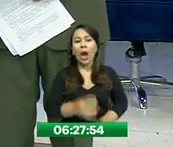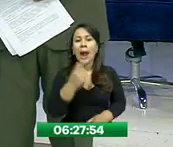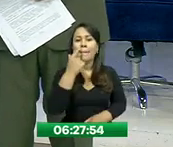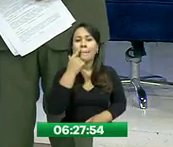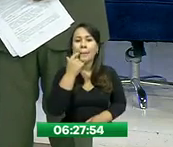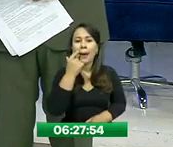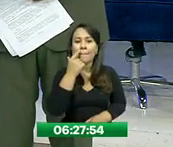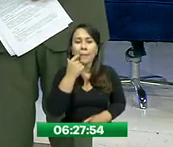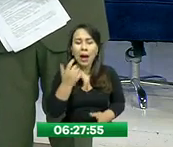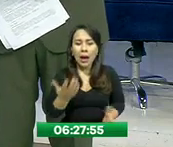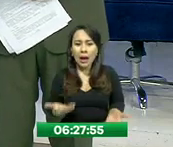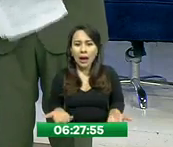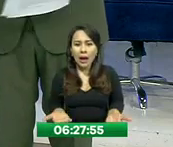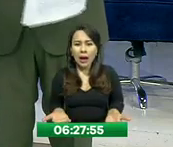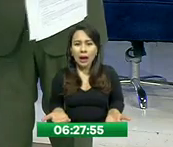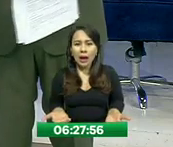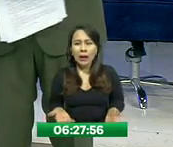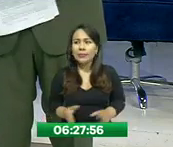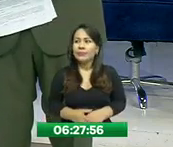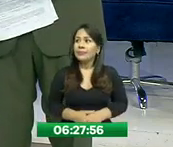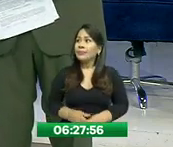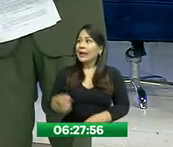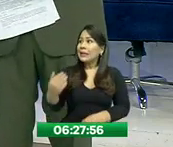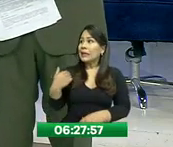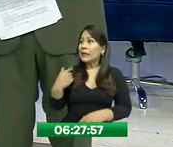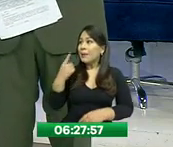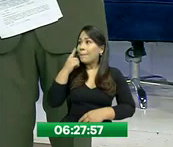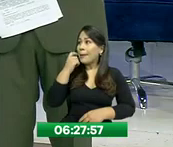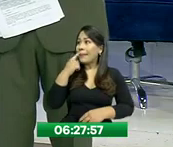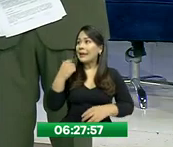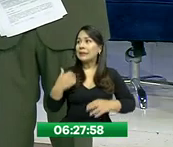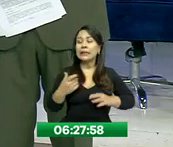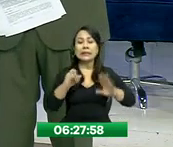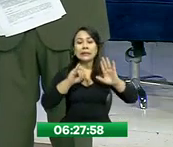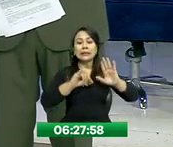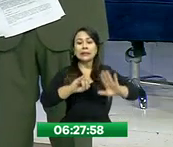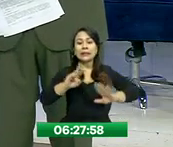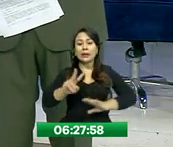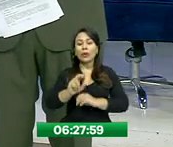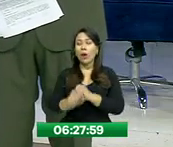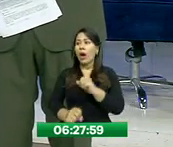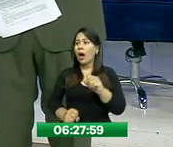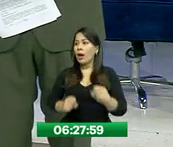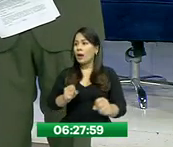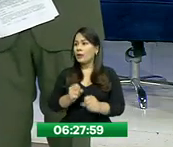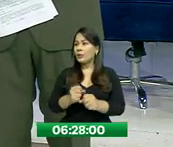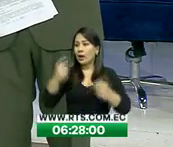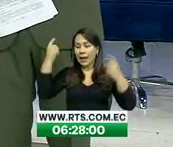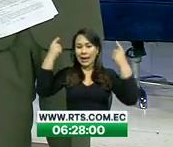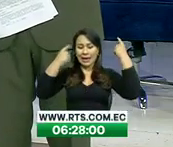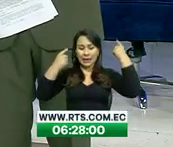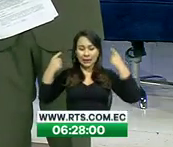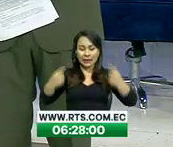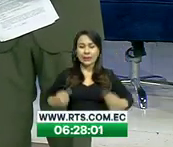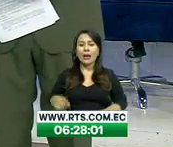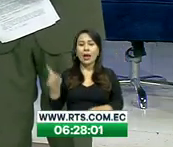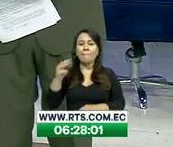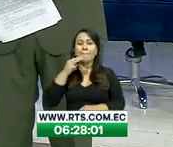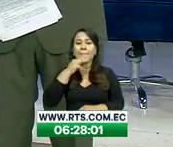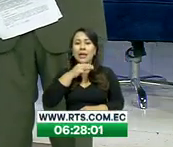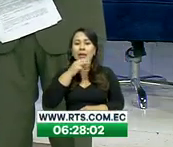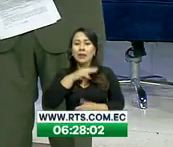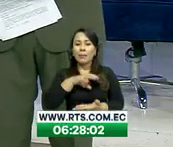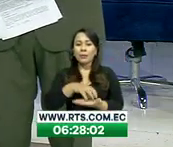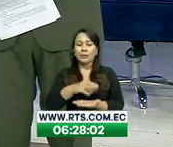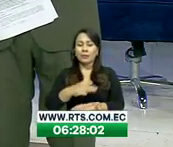contundente a su padre, este que tiene 62 años, y le causó varias heridas, esto en Manta, provincia de